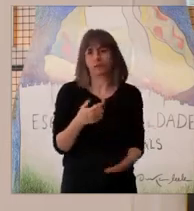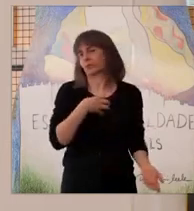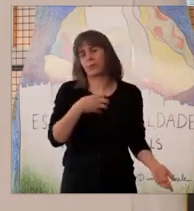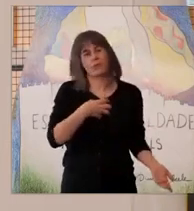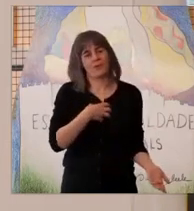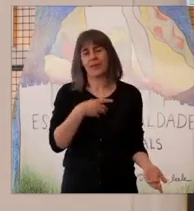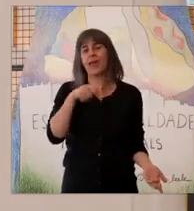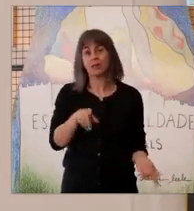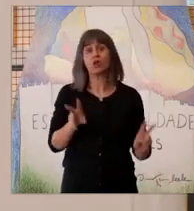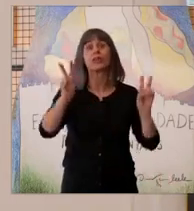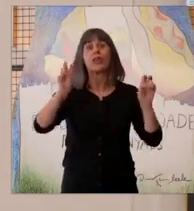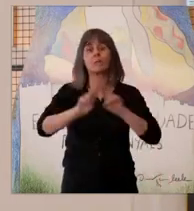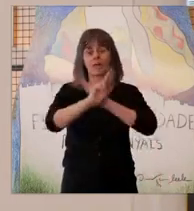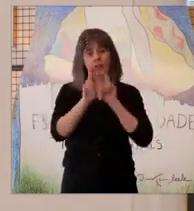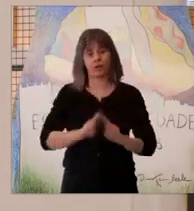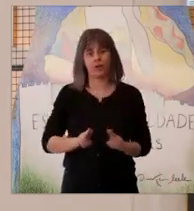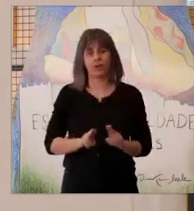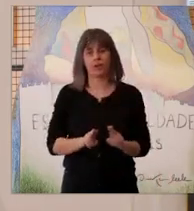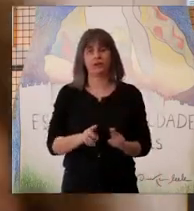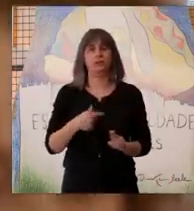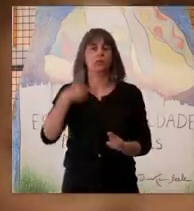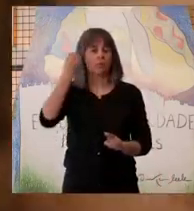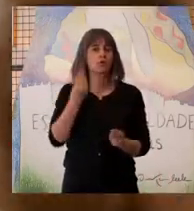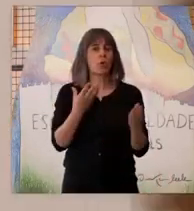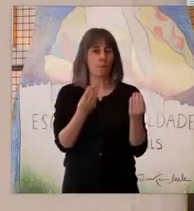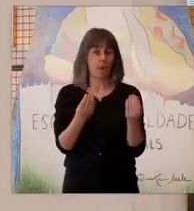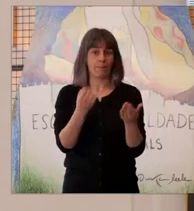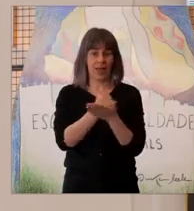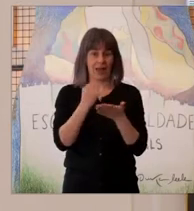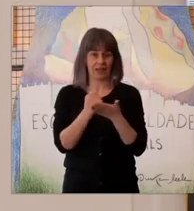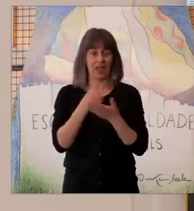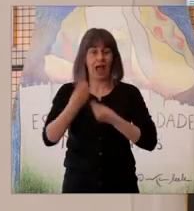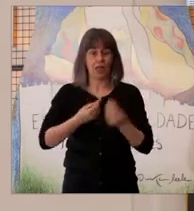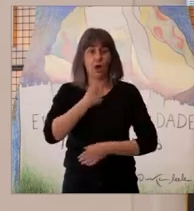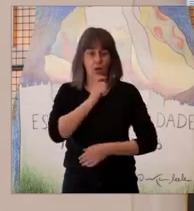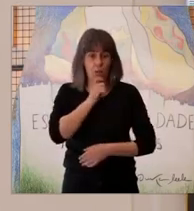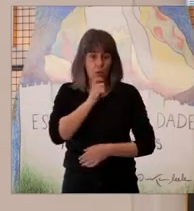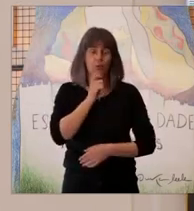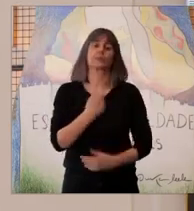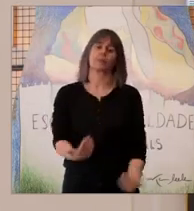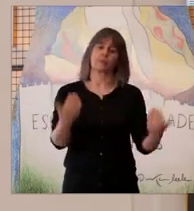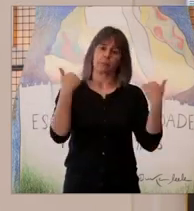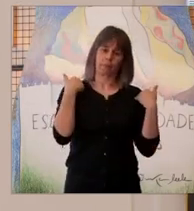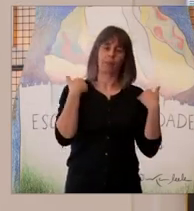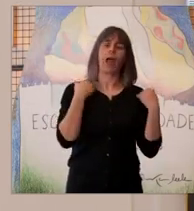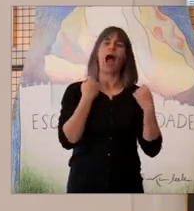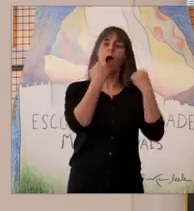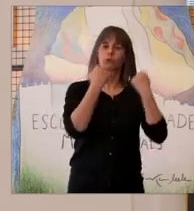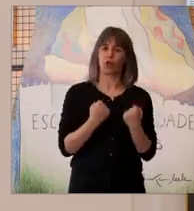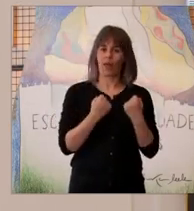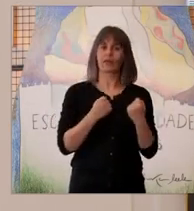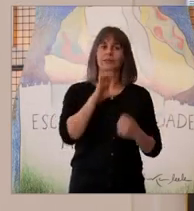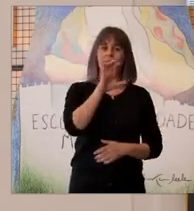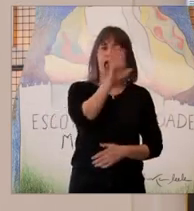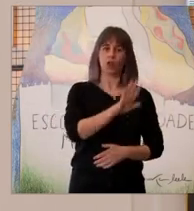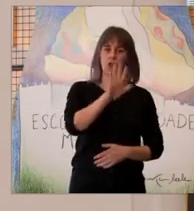es una cuestión internacional ya no solo pero yo creo que se puede que los papeles se hacen desde la responsabilidad de las autoridades nacionales y de ahí